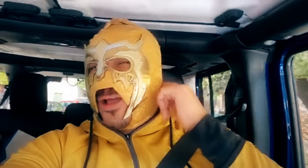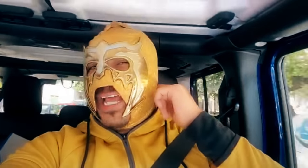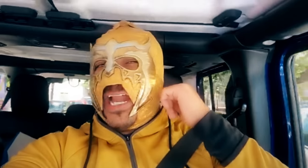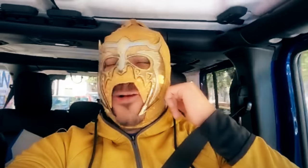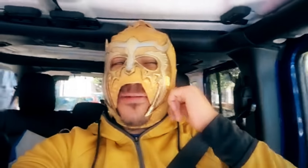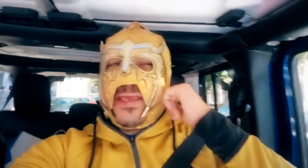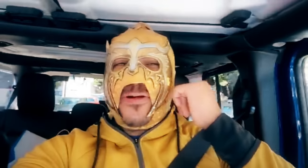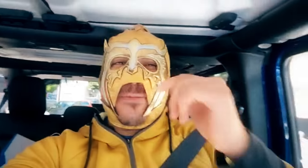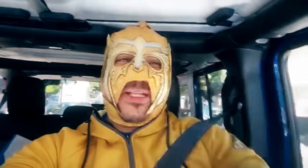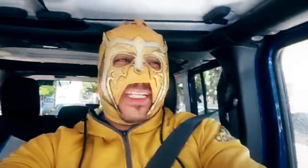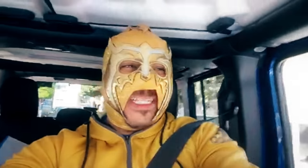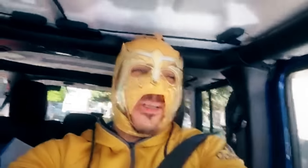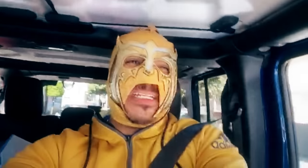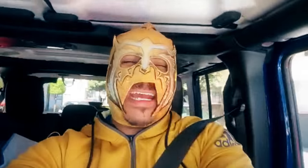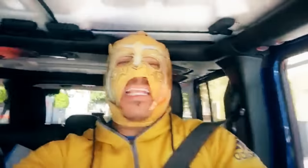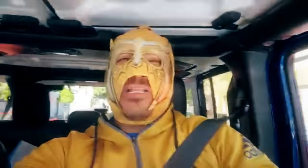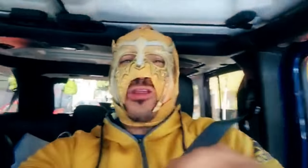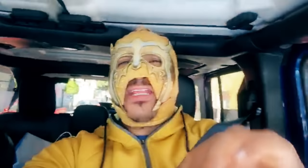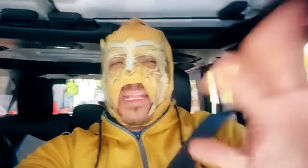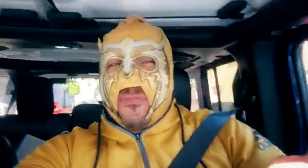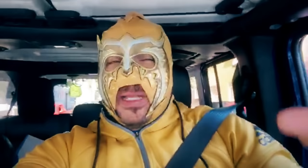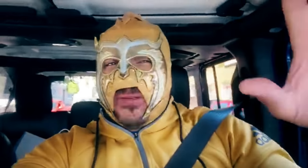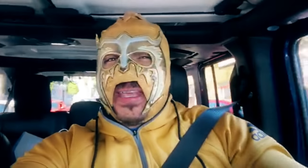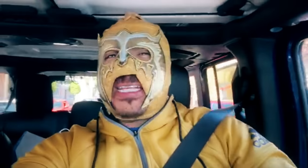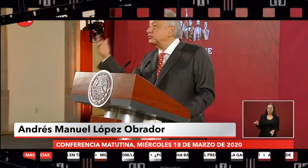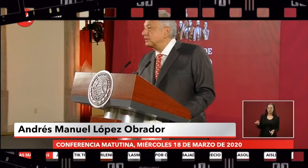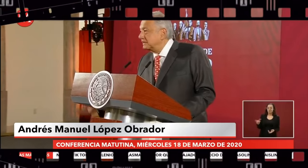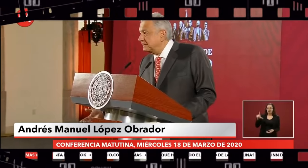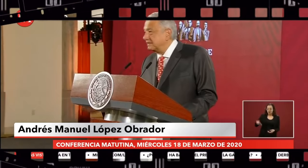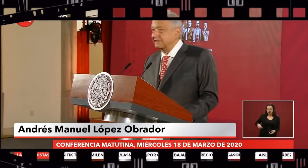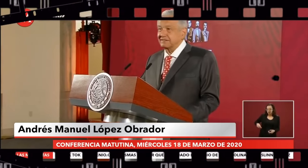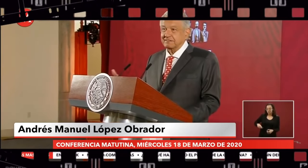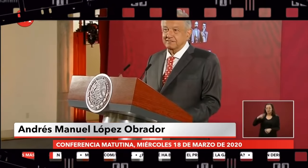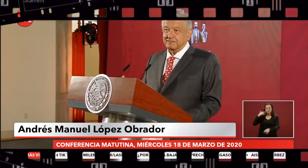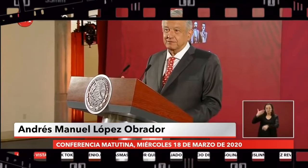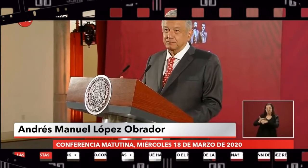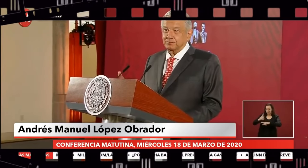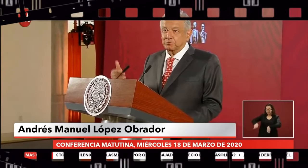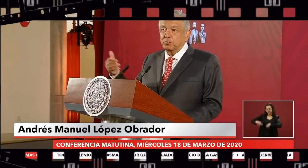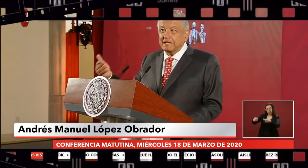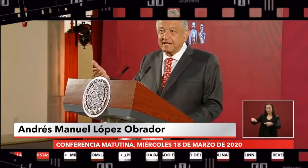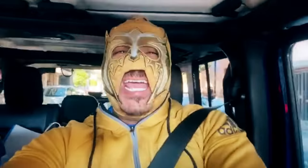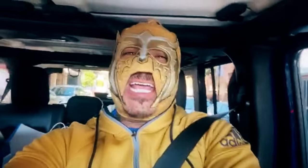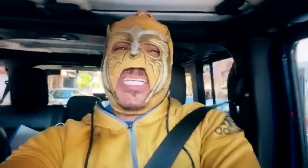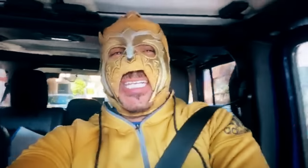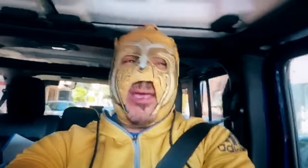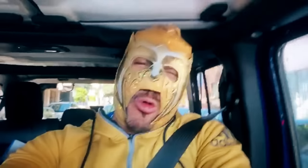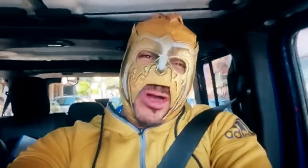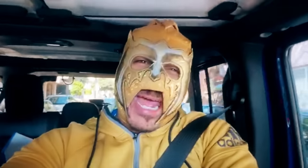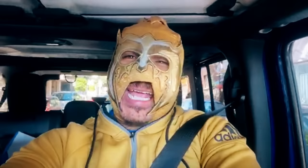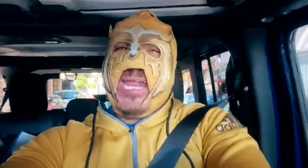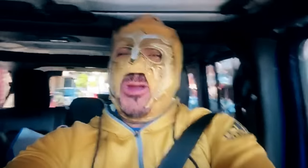Pero algo que me llamó la pinche atención es que dentro de tantas pinches fallas que ha tenido el pinche presidente Andrés Manuel López Obrador,